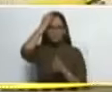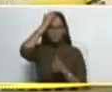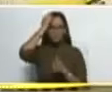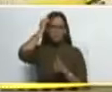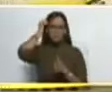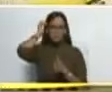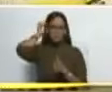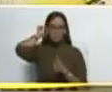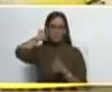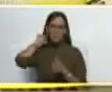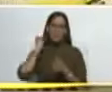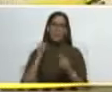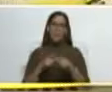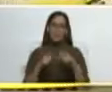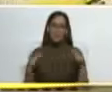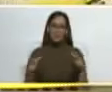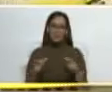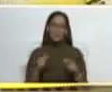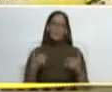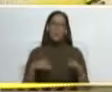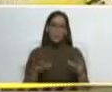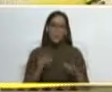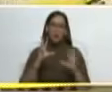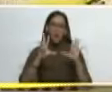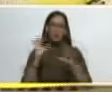Vamos a crecer por lo menos 8%.